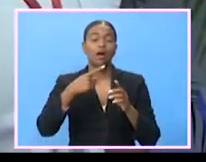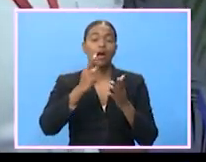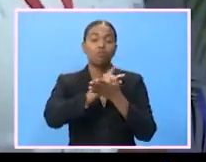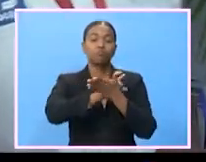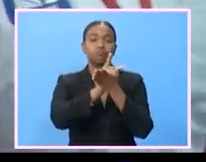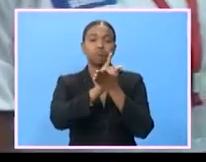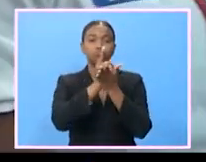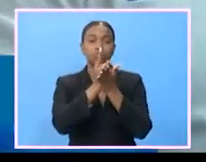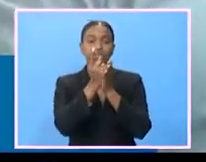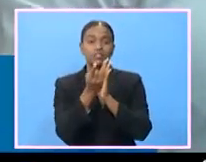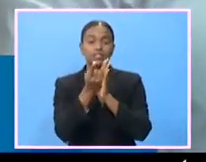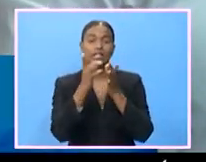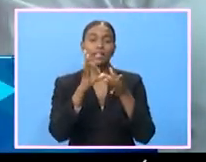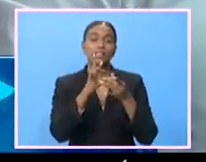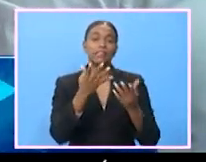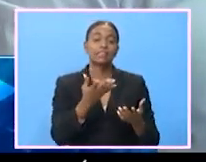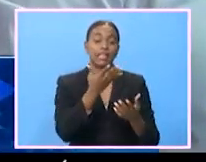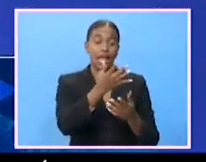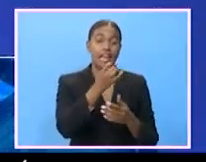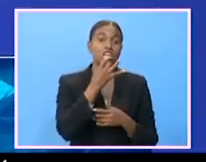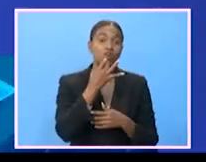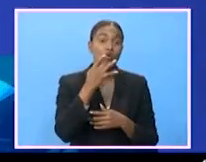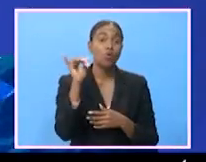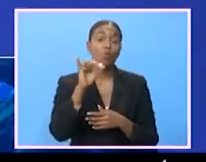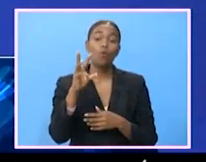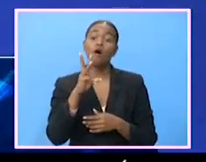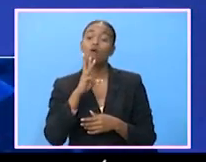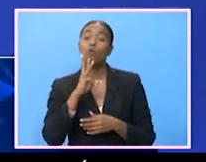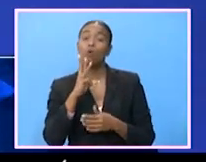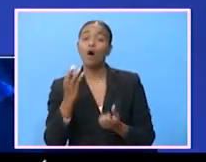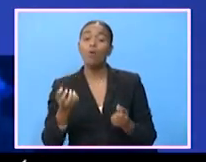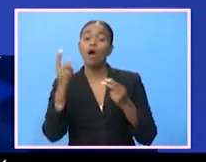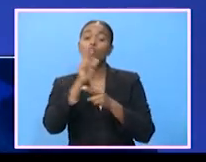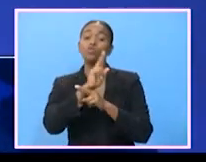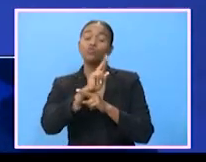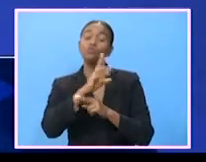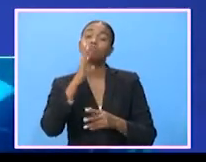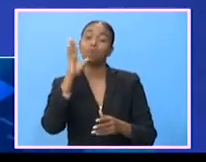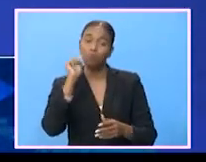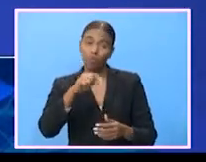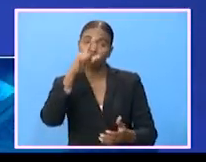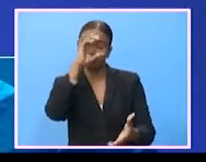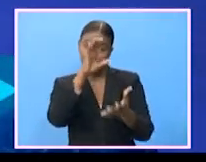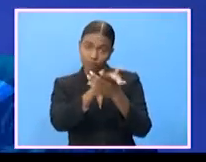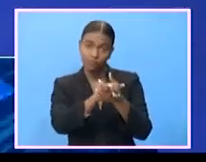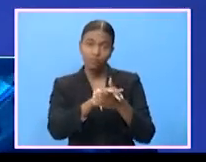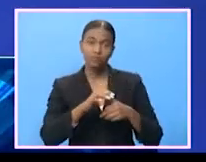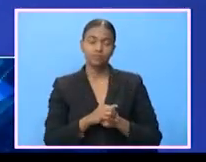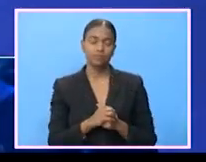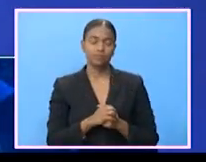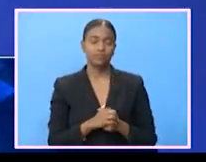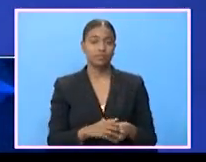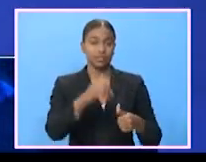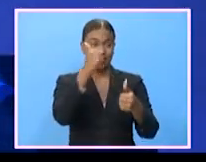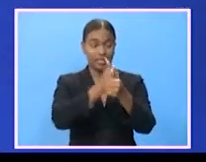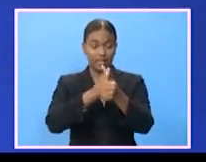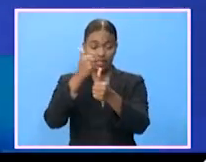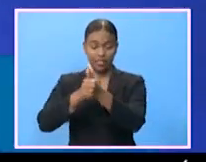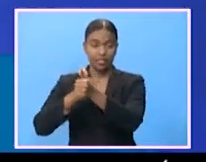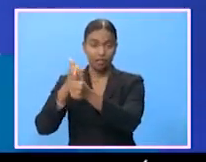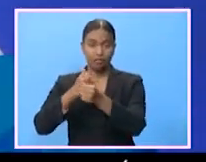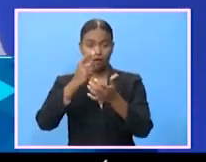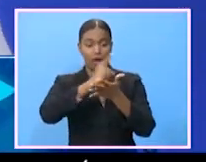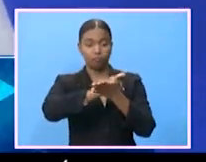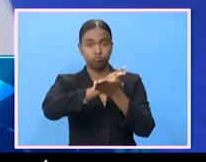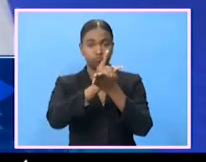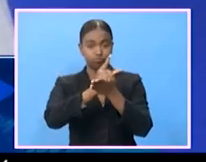de agua potable de confiabilidad. Que al garantizar que cada medidor cumple con los estándares